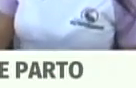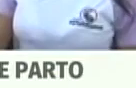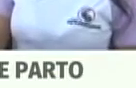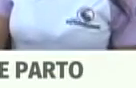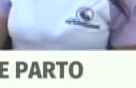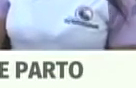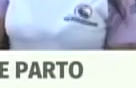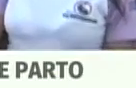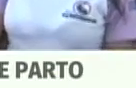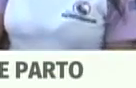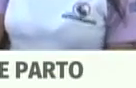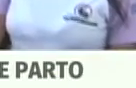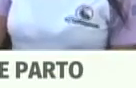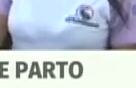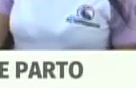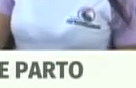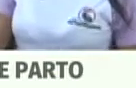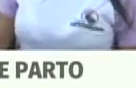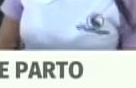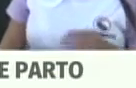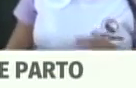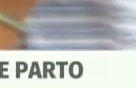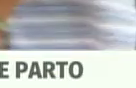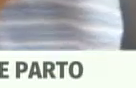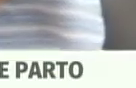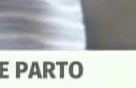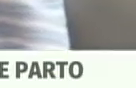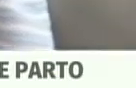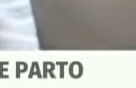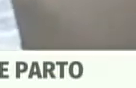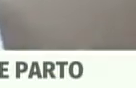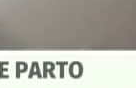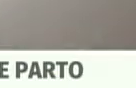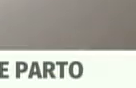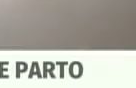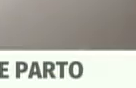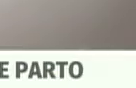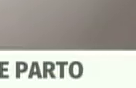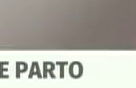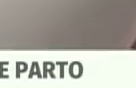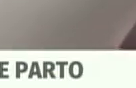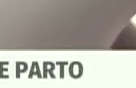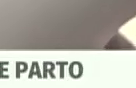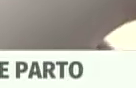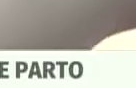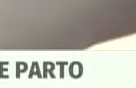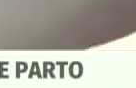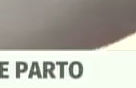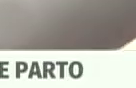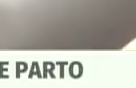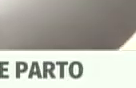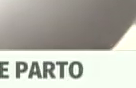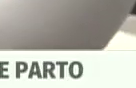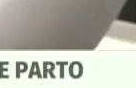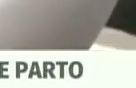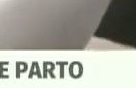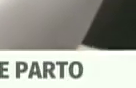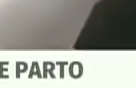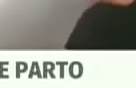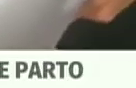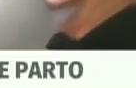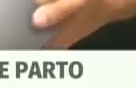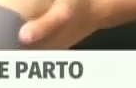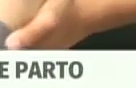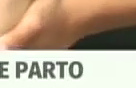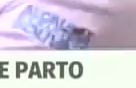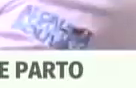también sea parte de sus saberes, de su conocimiento. Y gracias a usted, presidente, por esta oportunidad. Aquí vamos a seguir en este